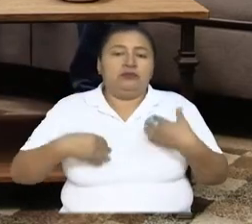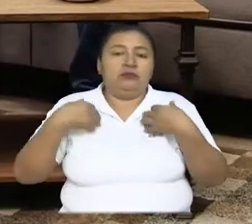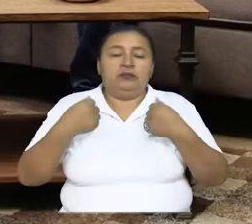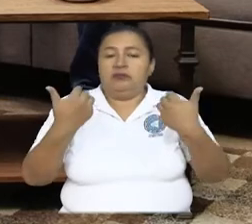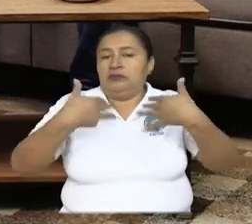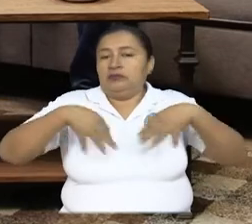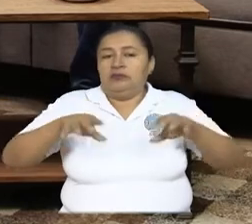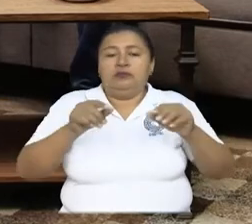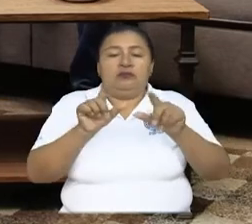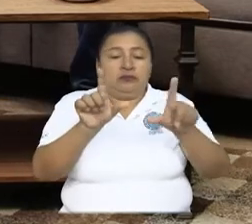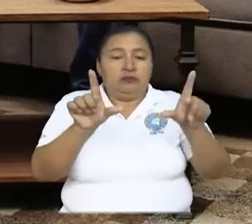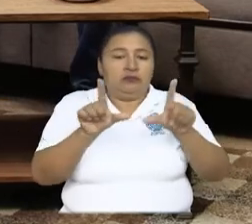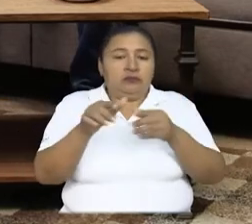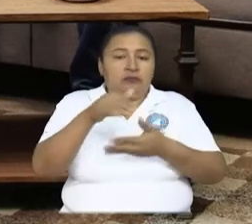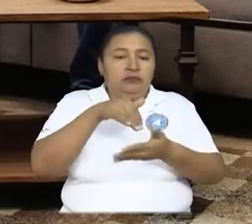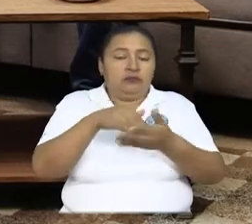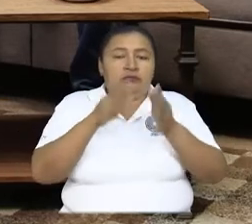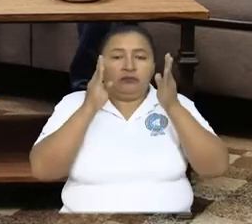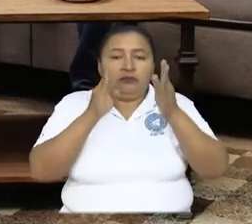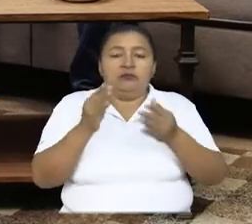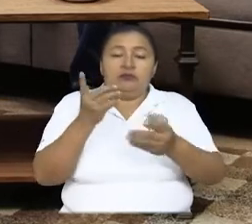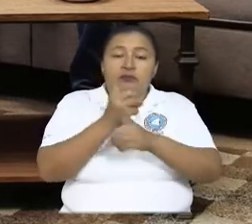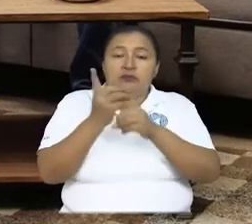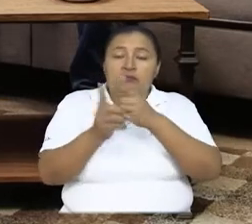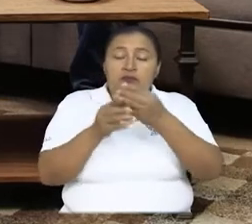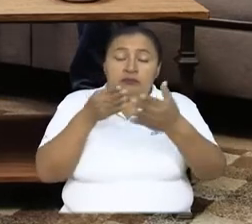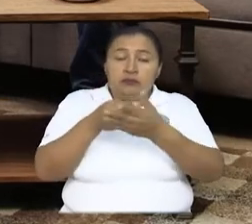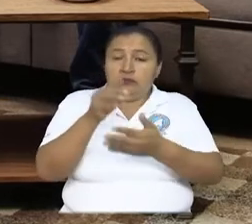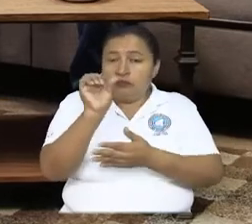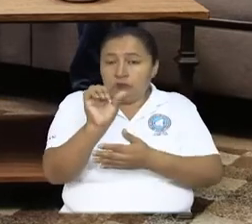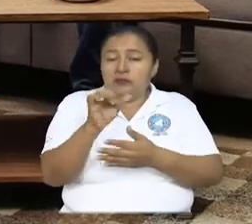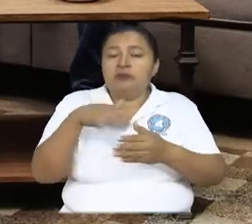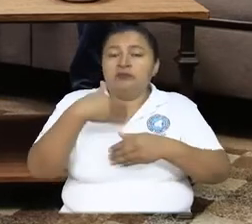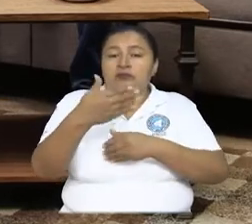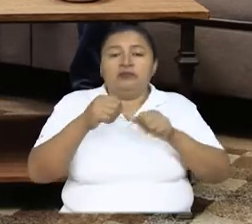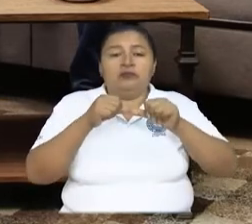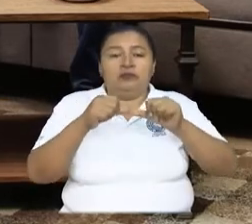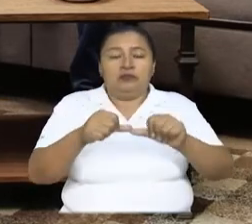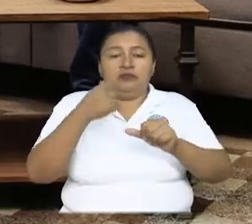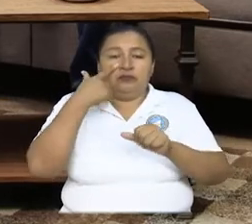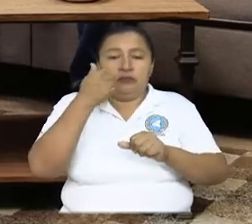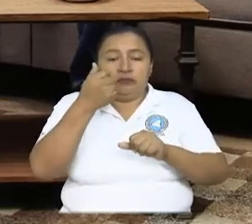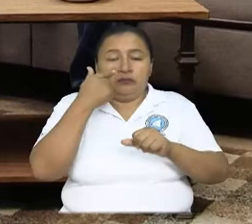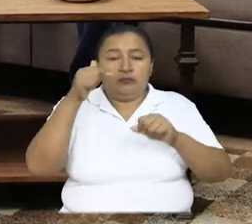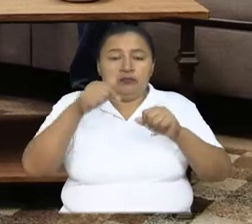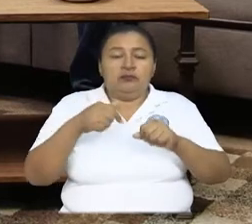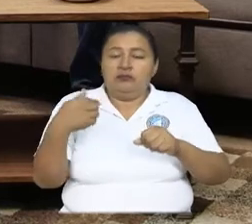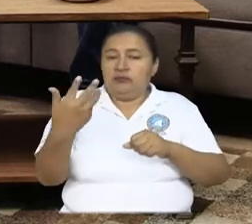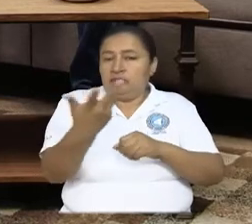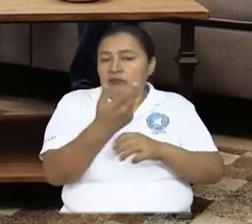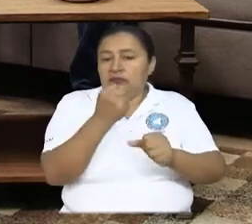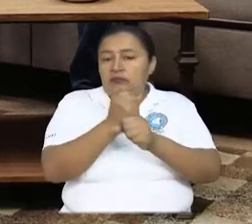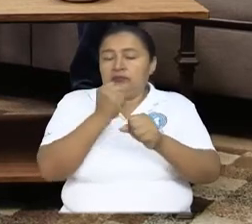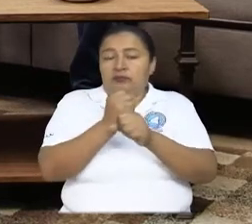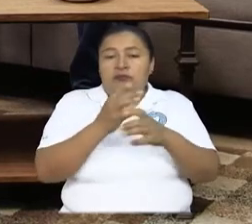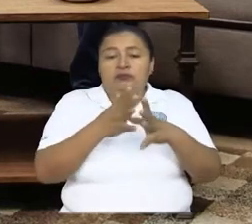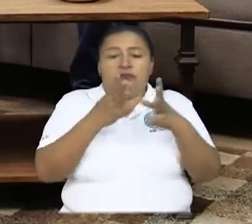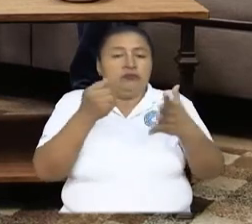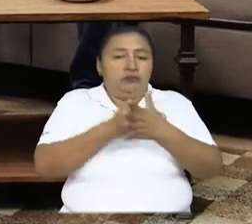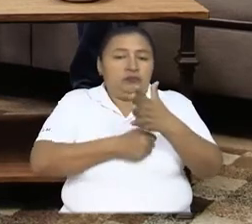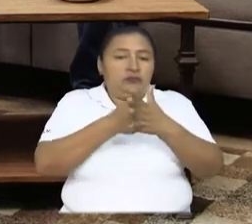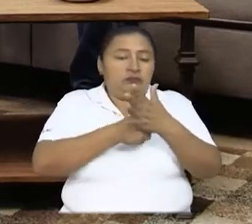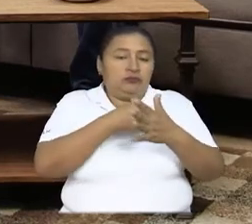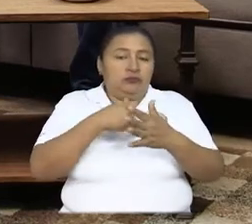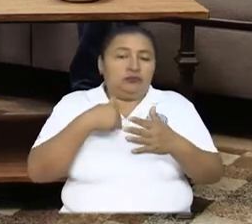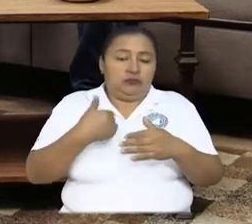cualquier unidad de atención médica hacemos una breve pausa y continuamos conociendo todo este gran esfuerzo que